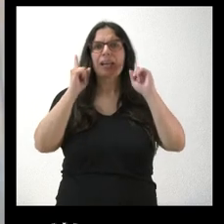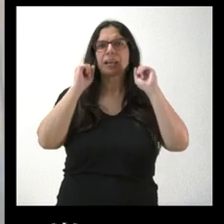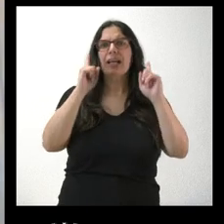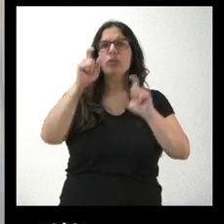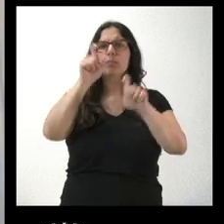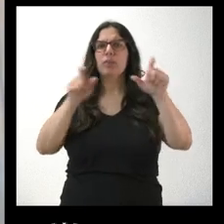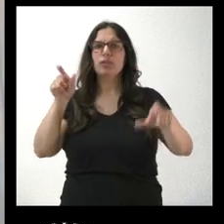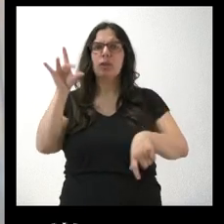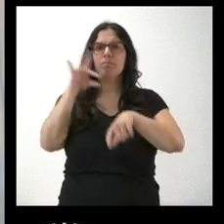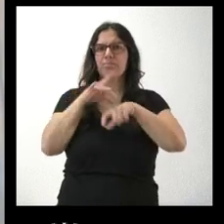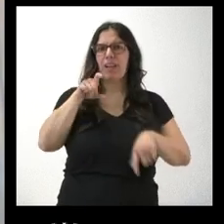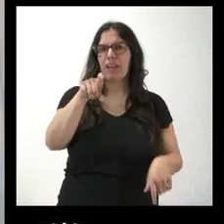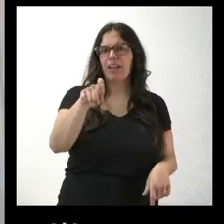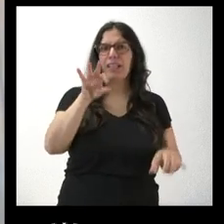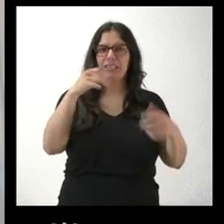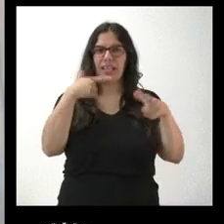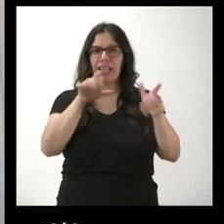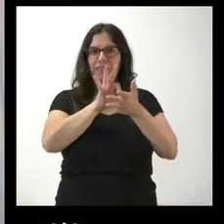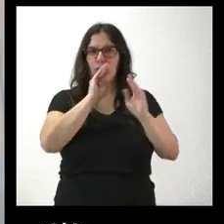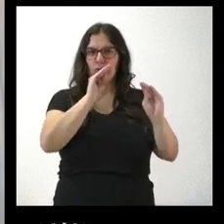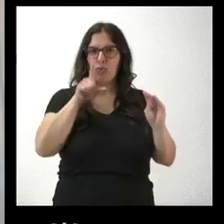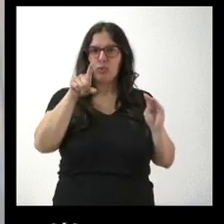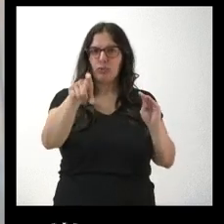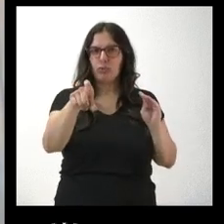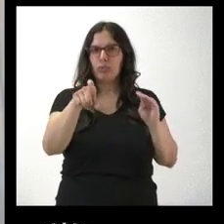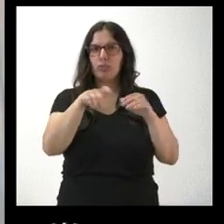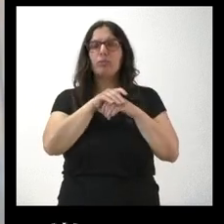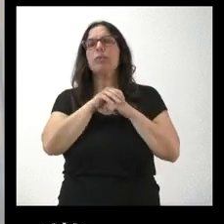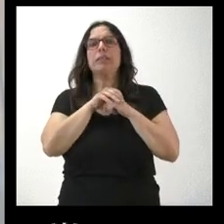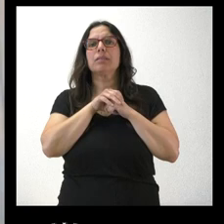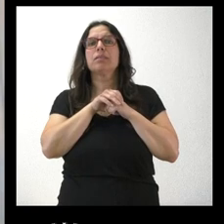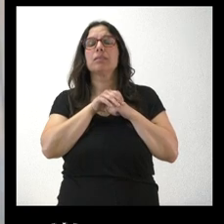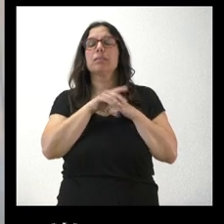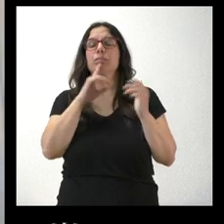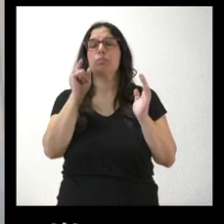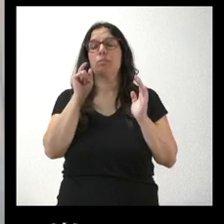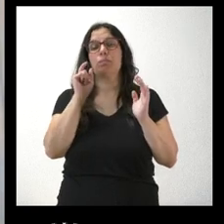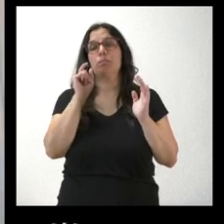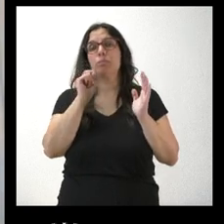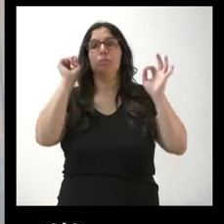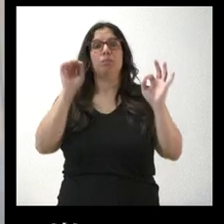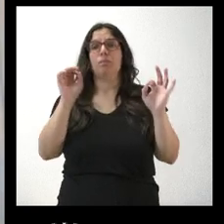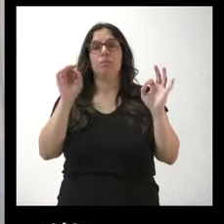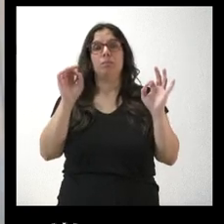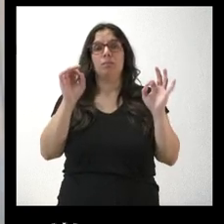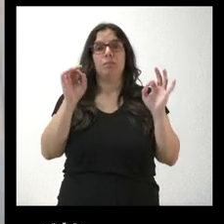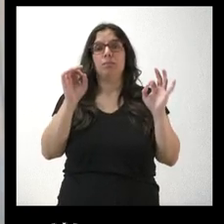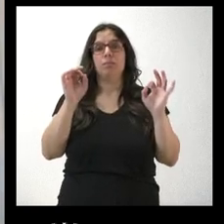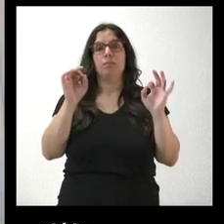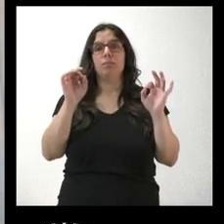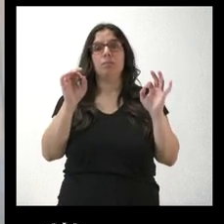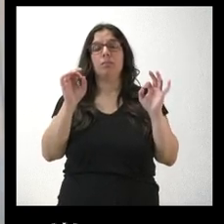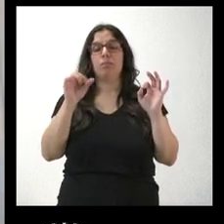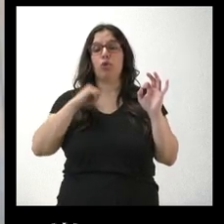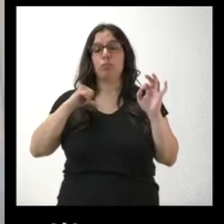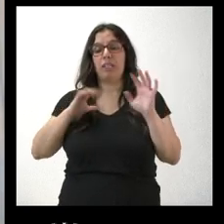pacientes oncológicos en el servicio de oncología. Bueno, hoy puntualmente se ha, con un traslado puntual del Hospital de